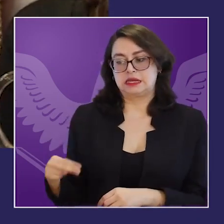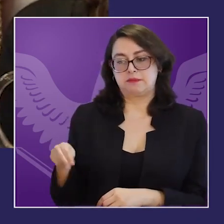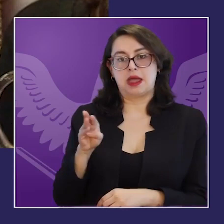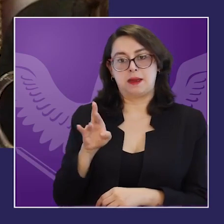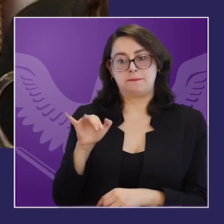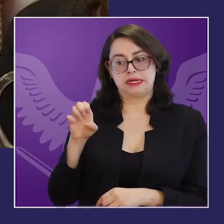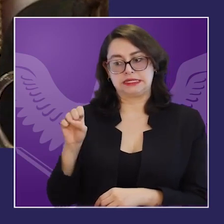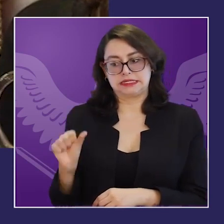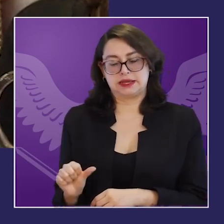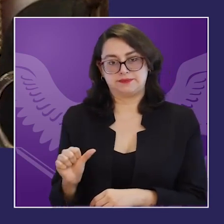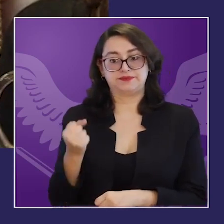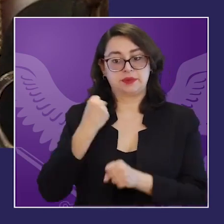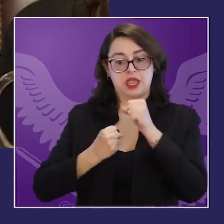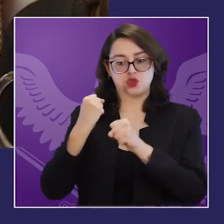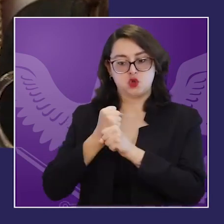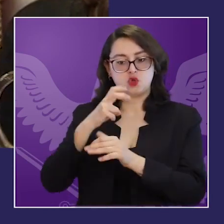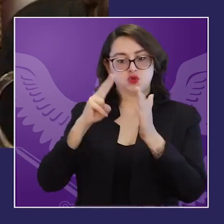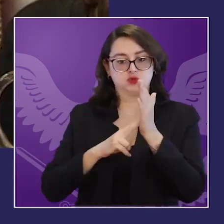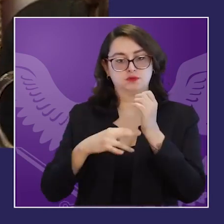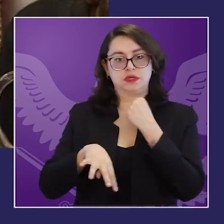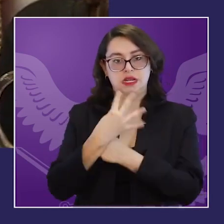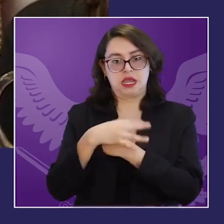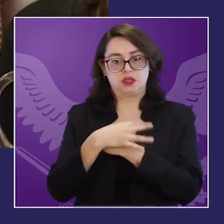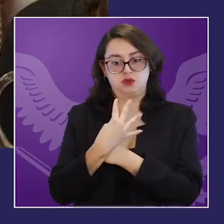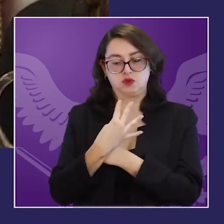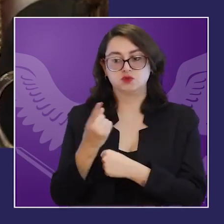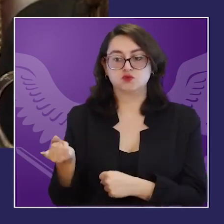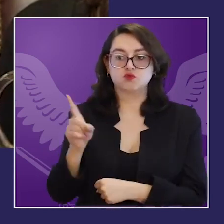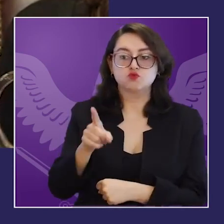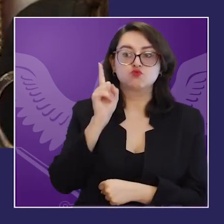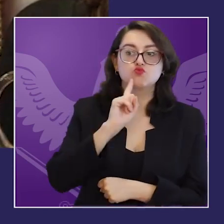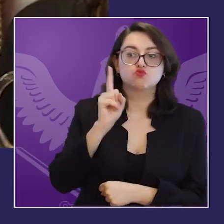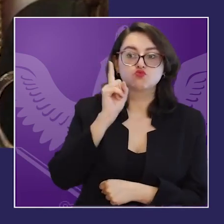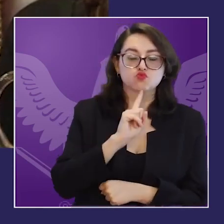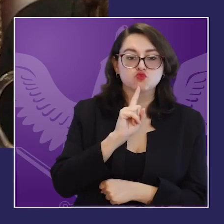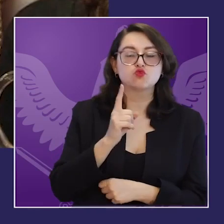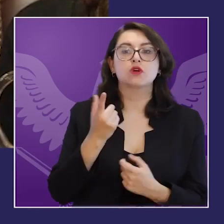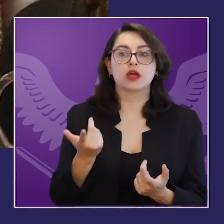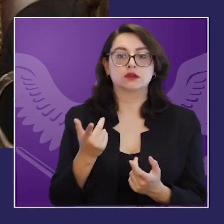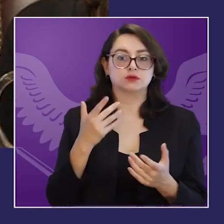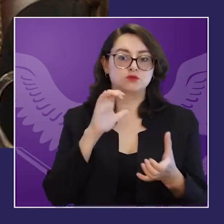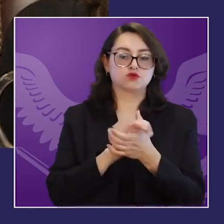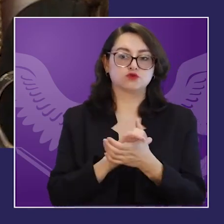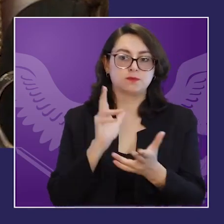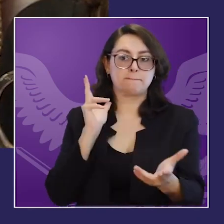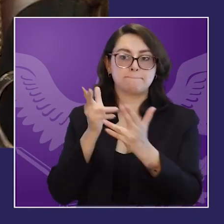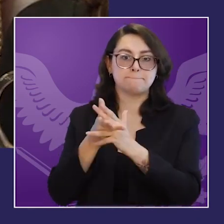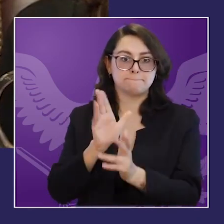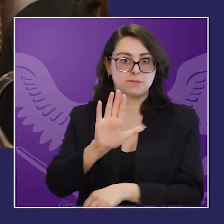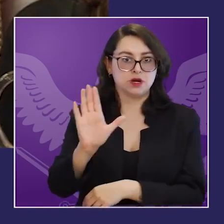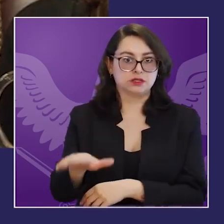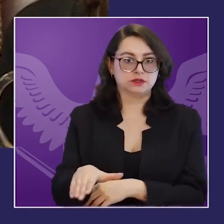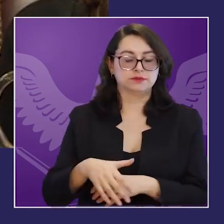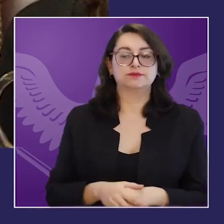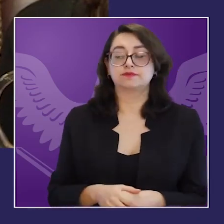año 2014 por su pareja y padre de sus 2 hijos menores y de su hija Brisa. Reciben este acompañamiento de una suma